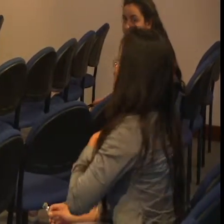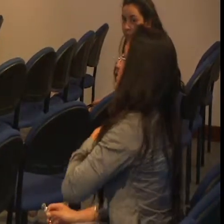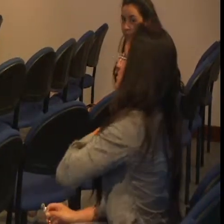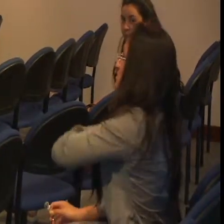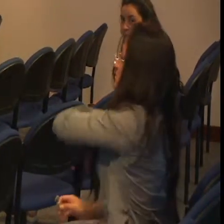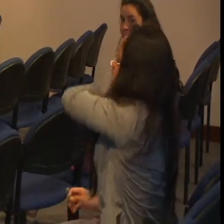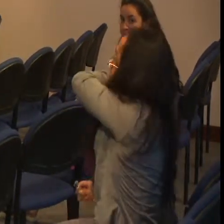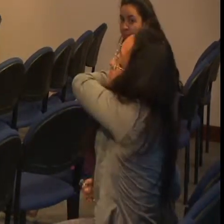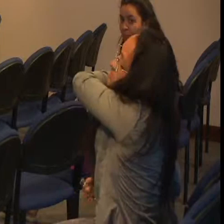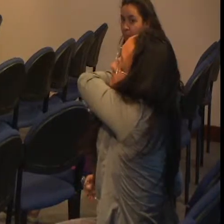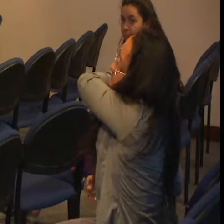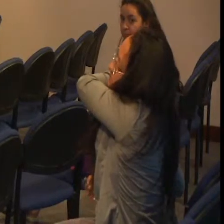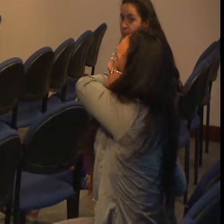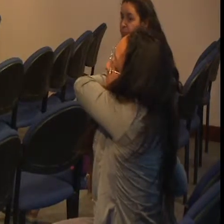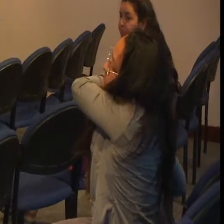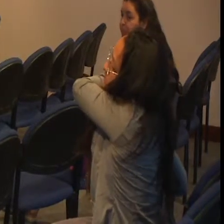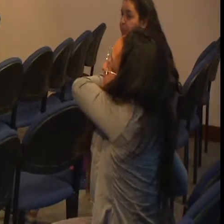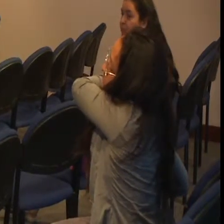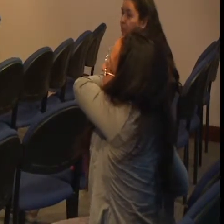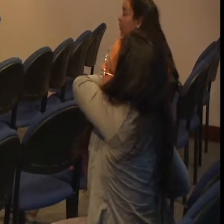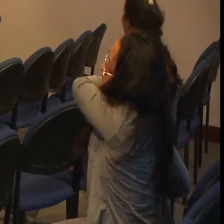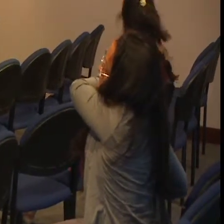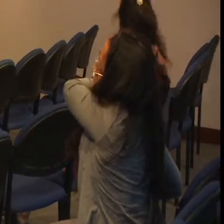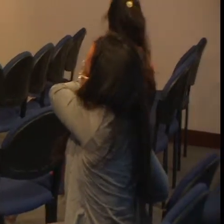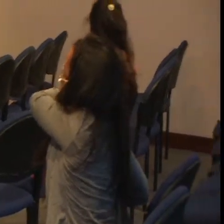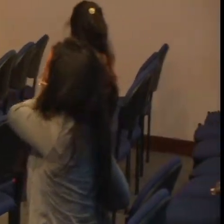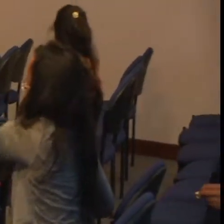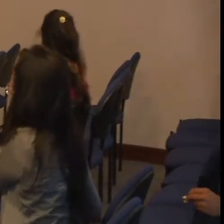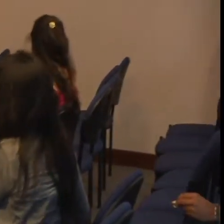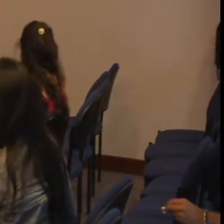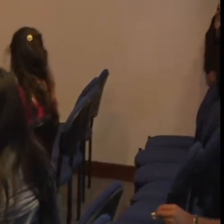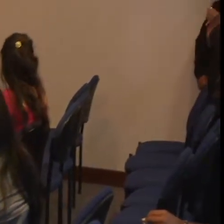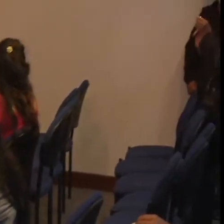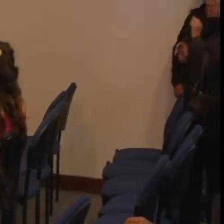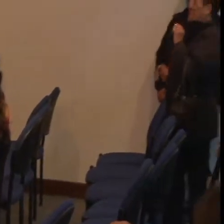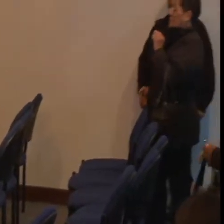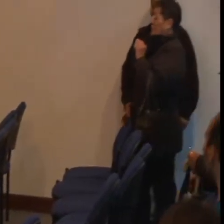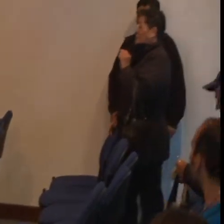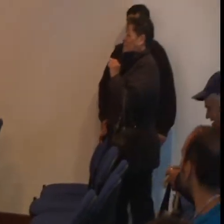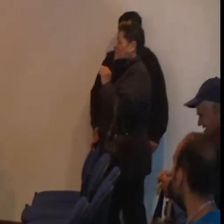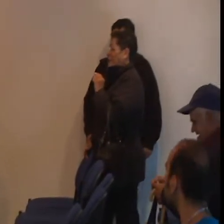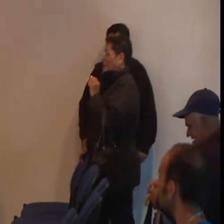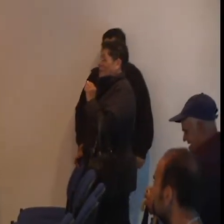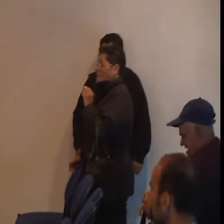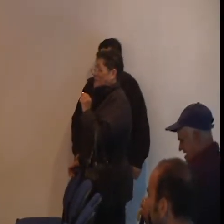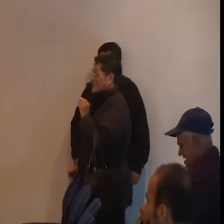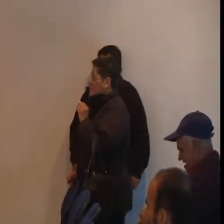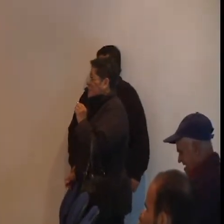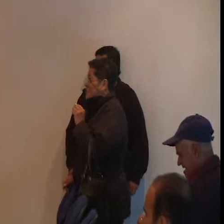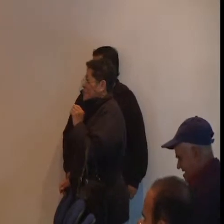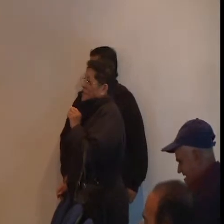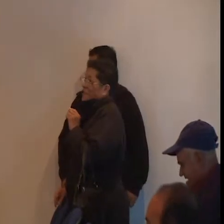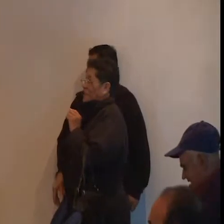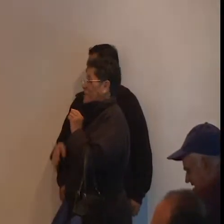Uy, muchas gracias. ¿Qué más? Allá atrás, toca que hables duro.